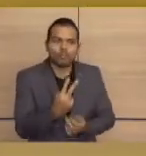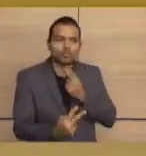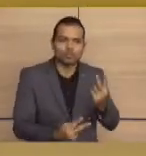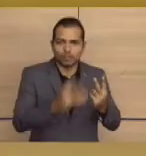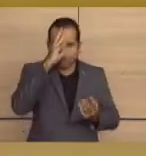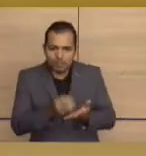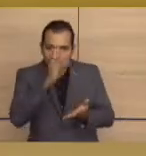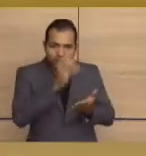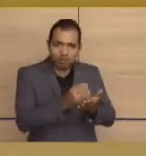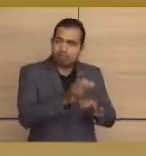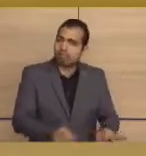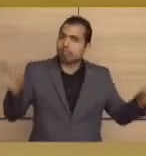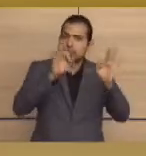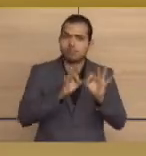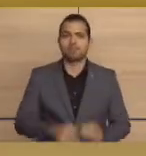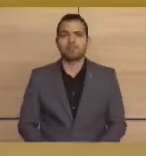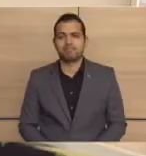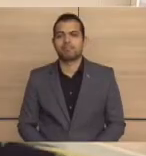redes sociales.